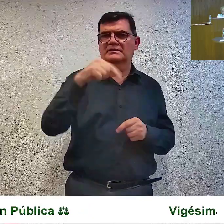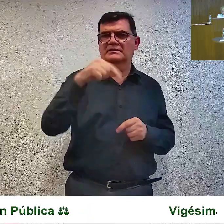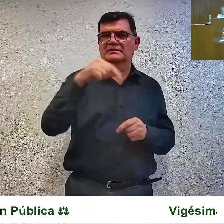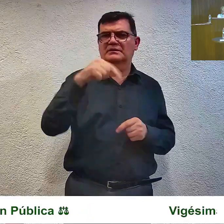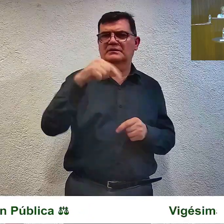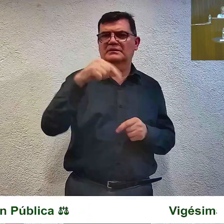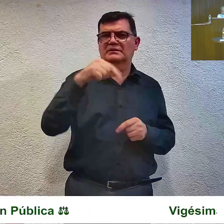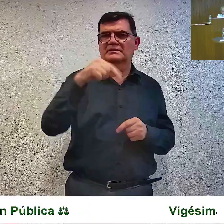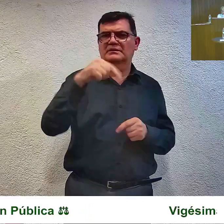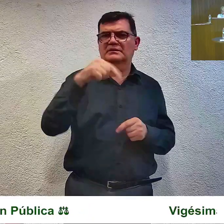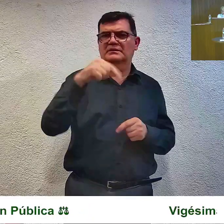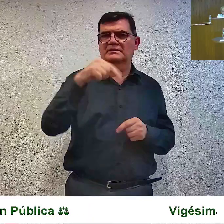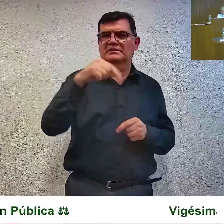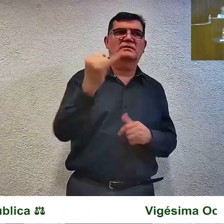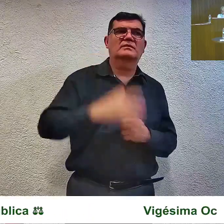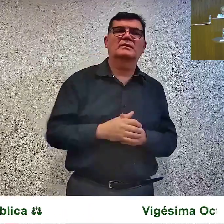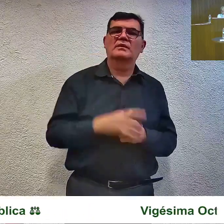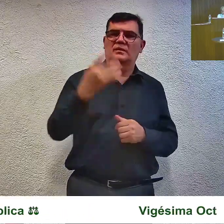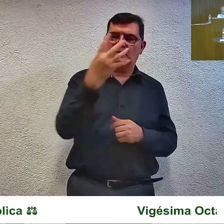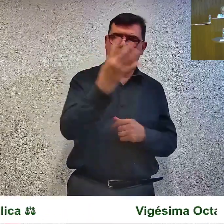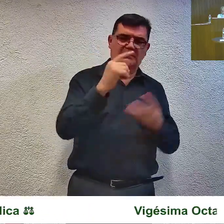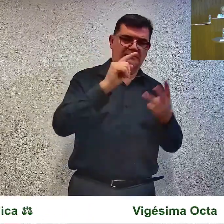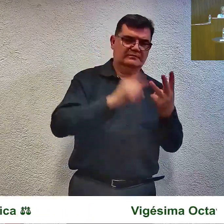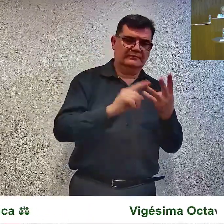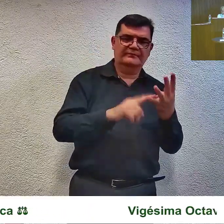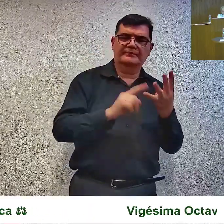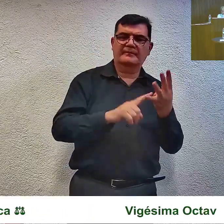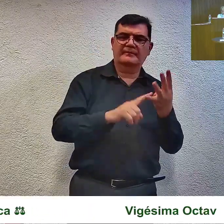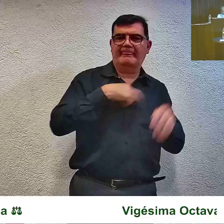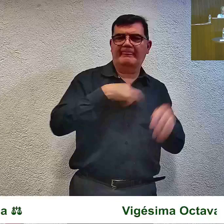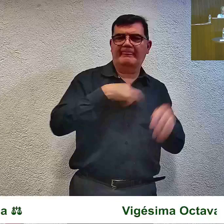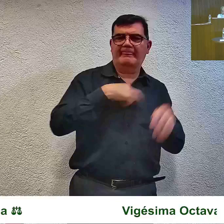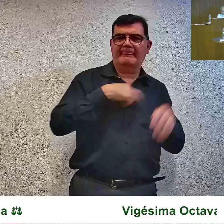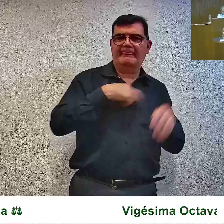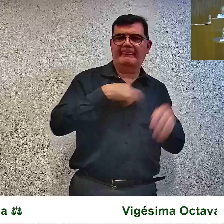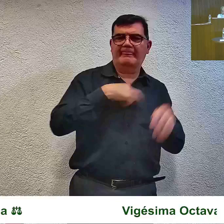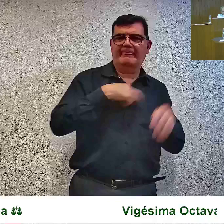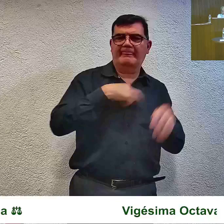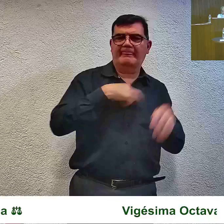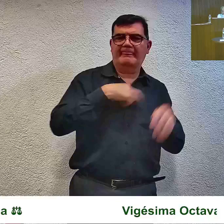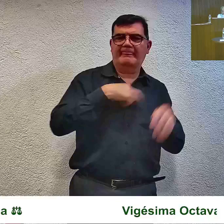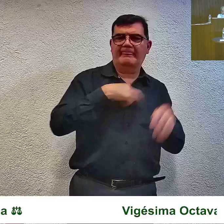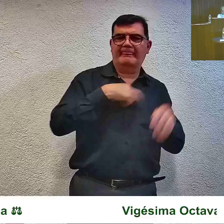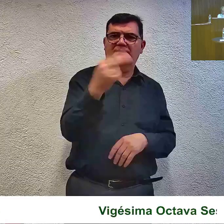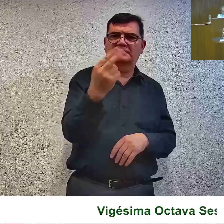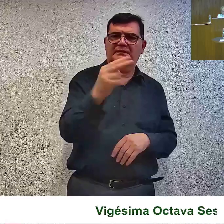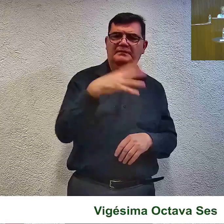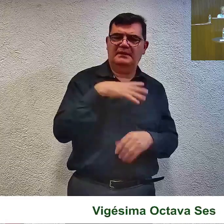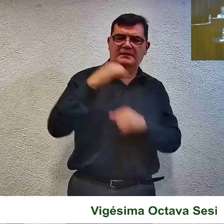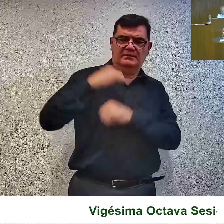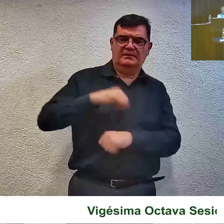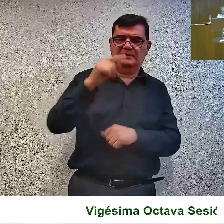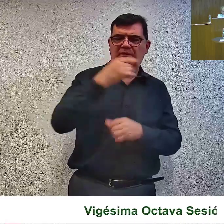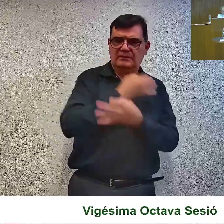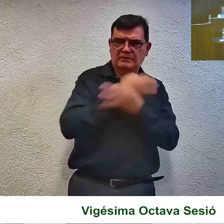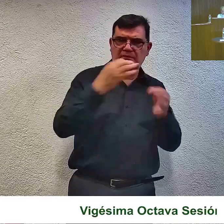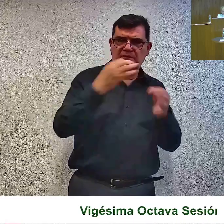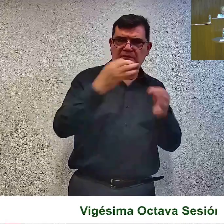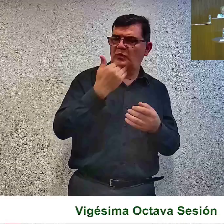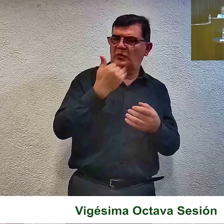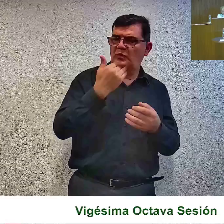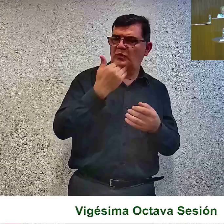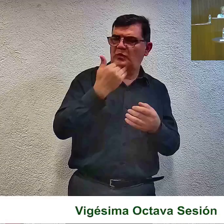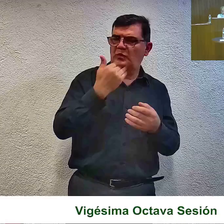IEPC-CCE-POS-006-2025 el 4 de junio. 4. Resolución del IEPC. El 14 de noviembre la autoridad electoral declaró inexistentes